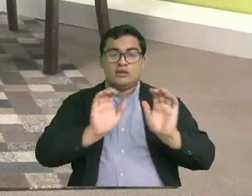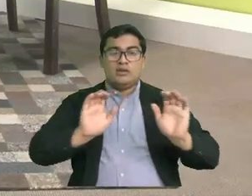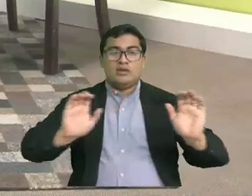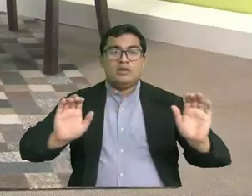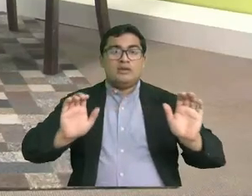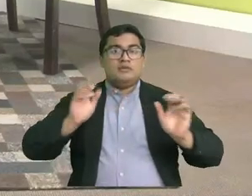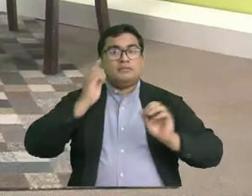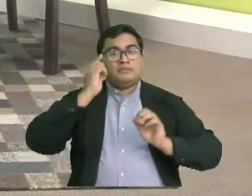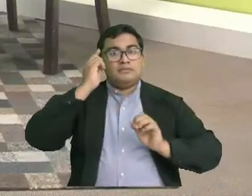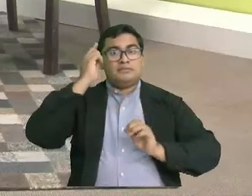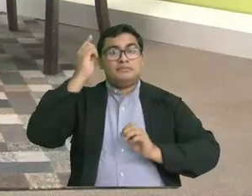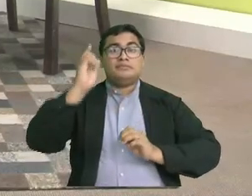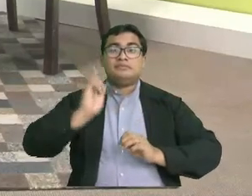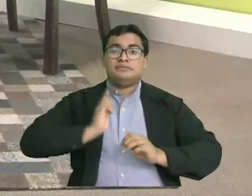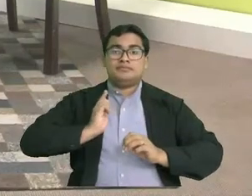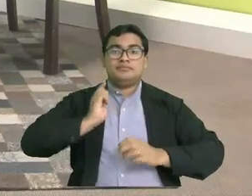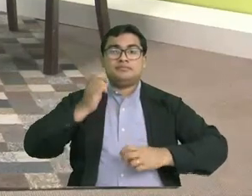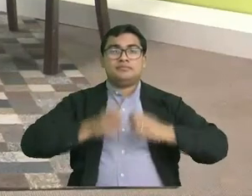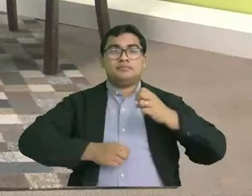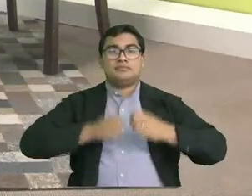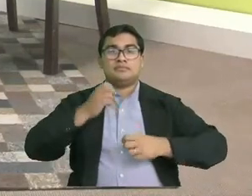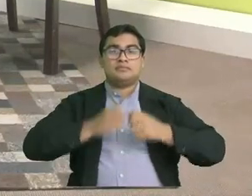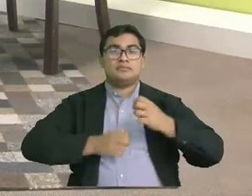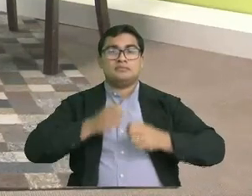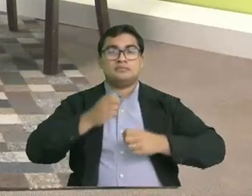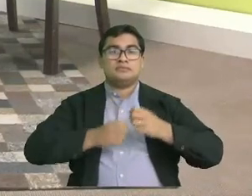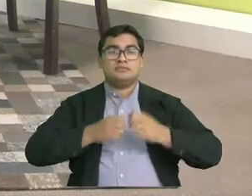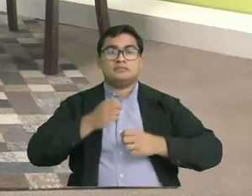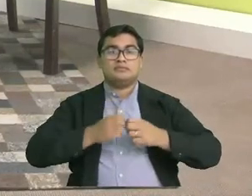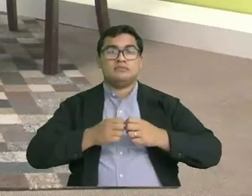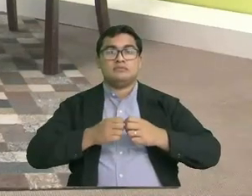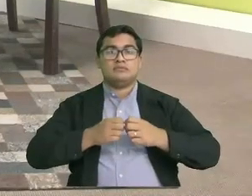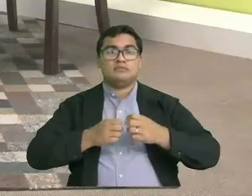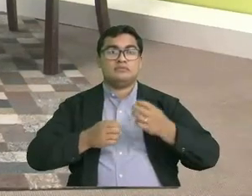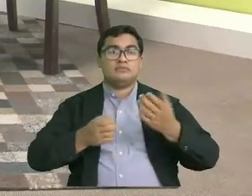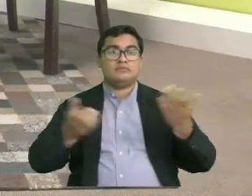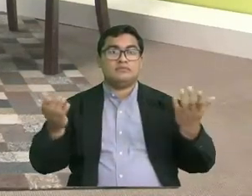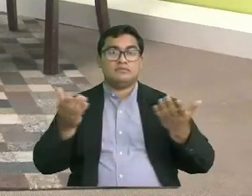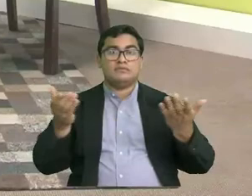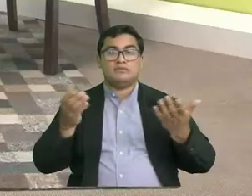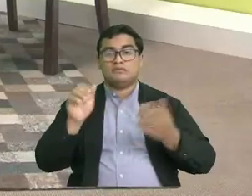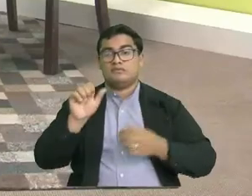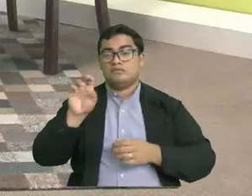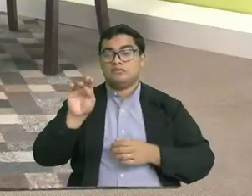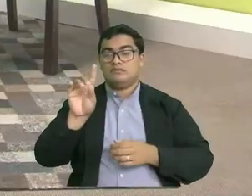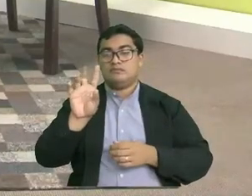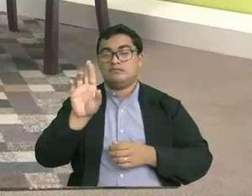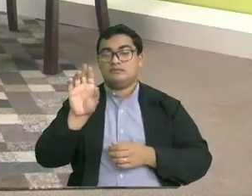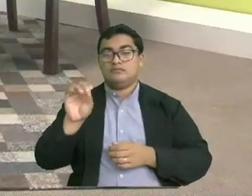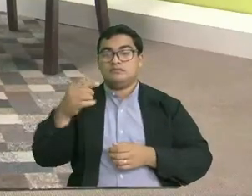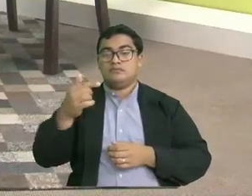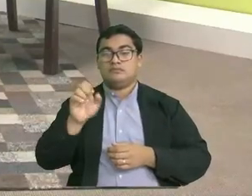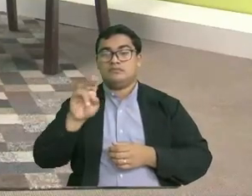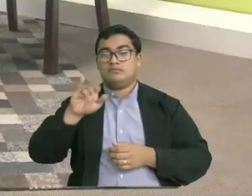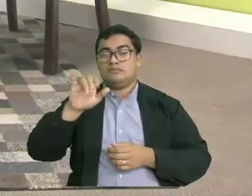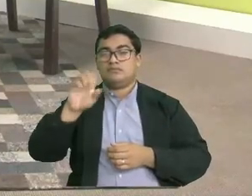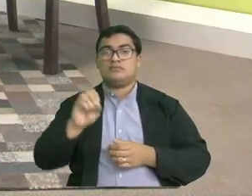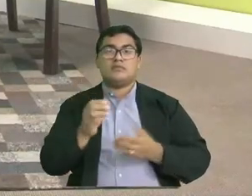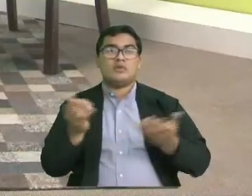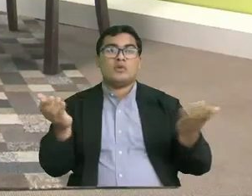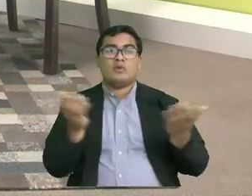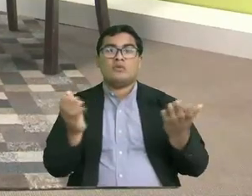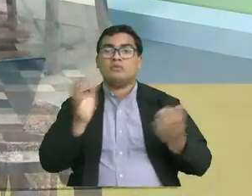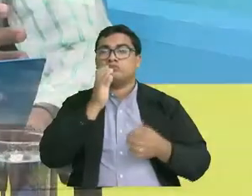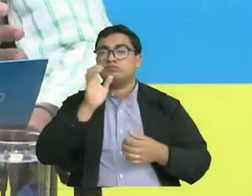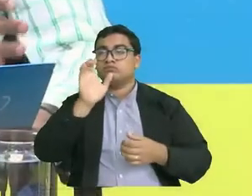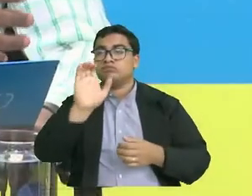tienen este síndrome de el síndrome de insensibilidad androgénica. ¿Cuál es la reacción que ellos tienen